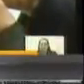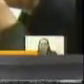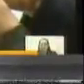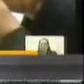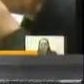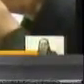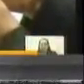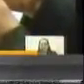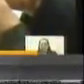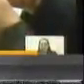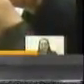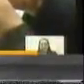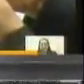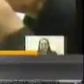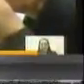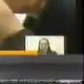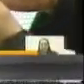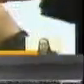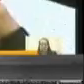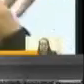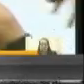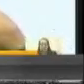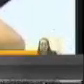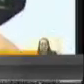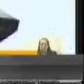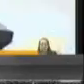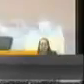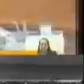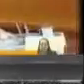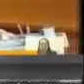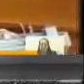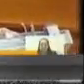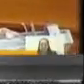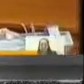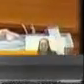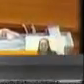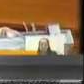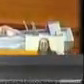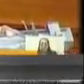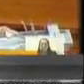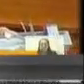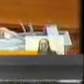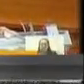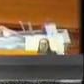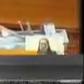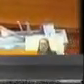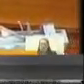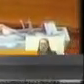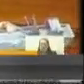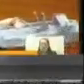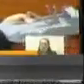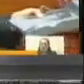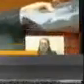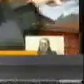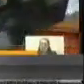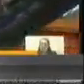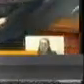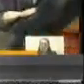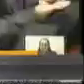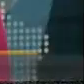de mayor escala que pescaban fuera de la milla 5 mil 173 embarcaciones